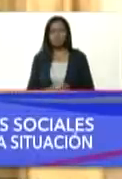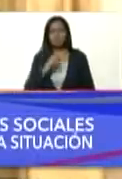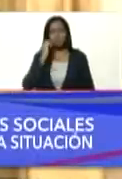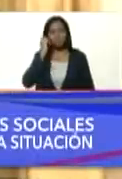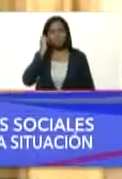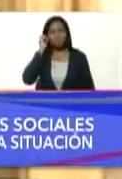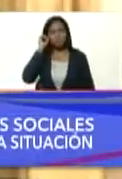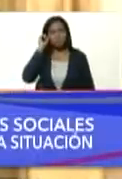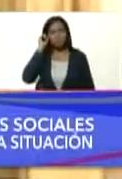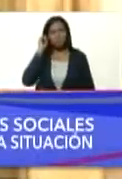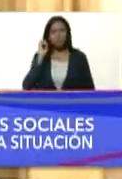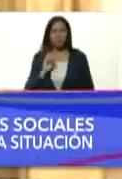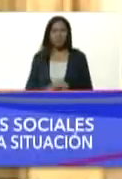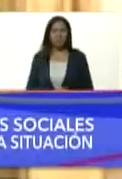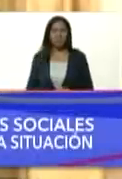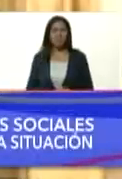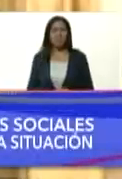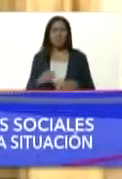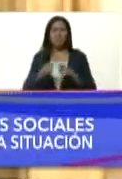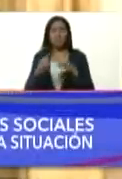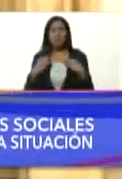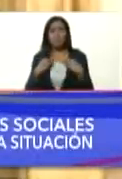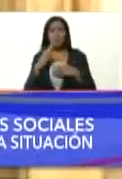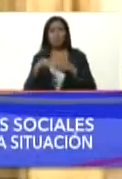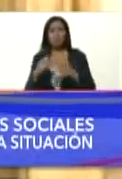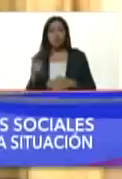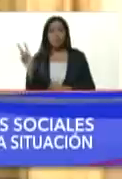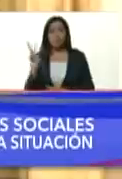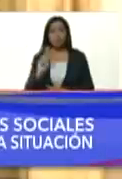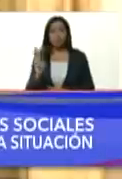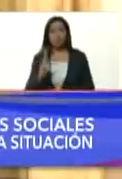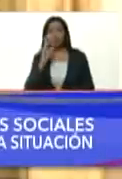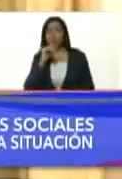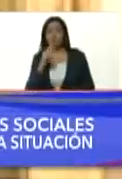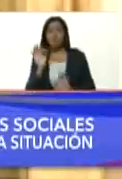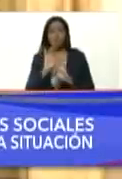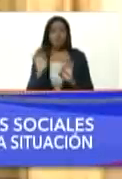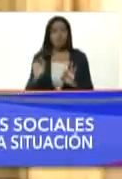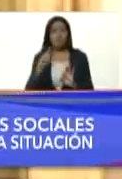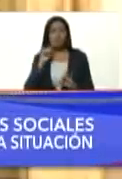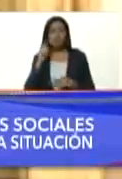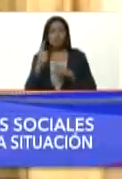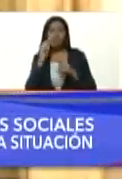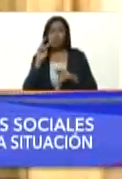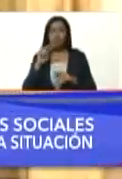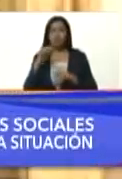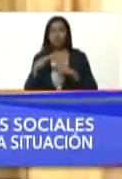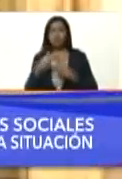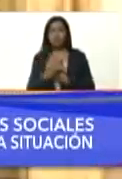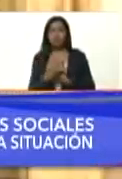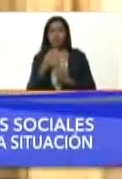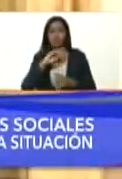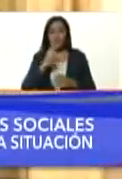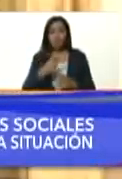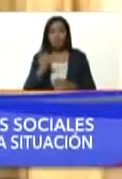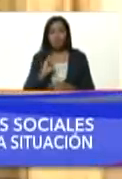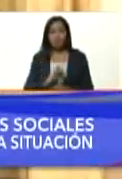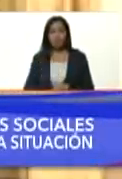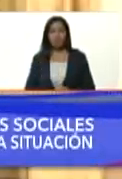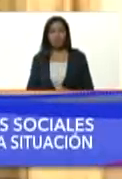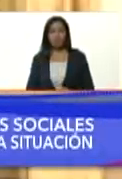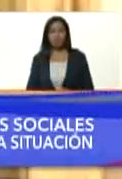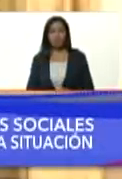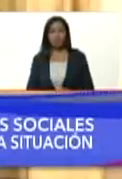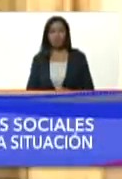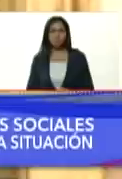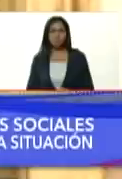Nuestra generación o las generaciones que están vivas en Venezuela, ninguna ha pasado por una circunstancia como esta.